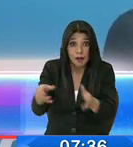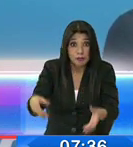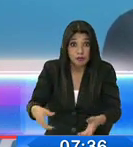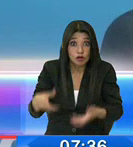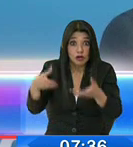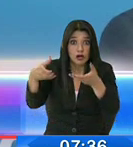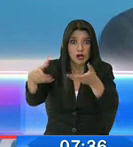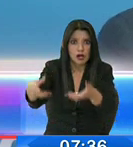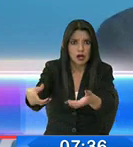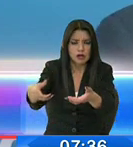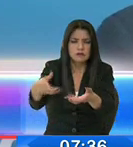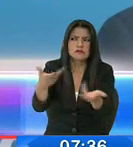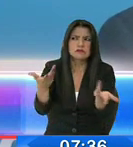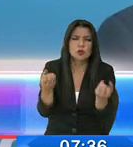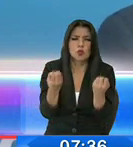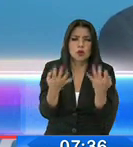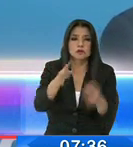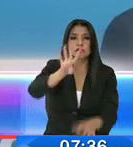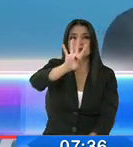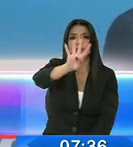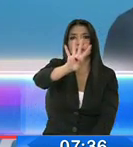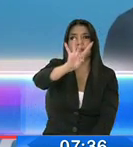de más de 480